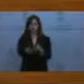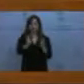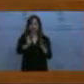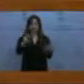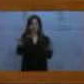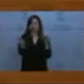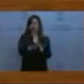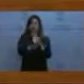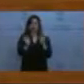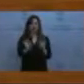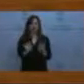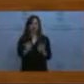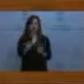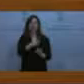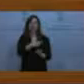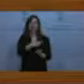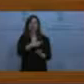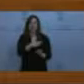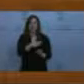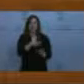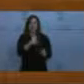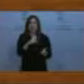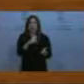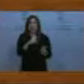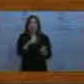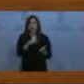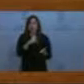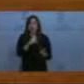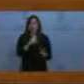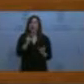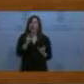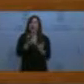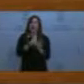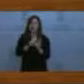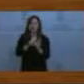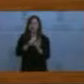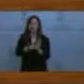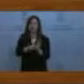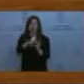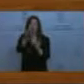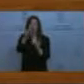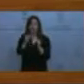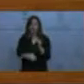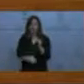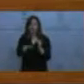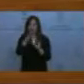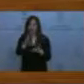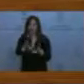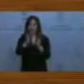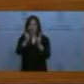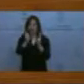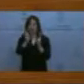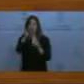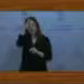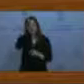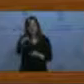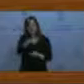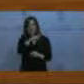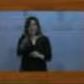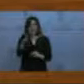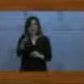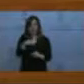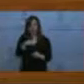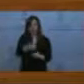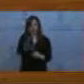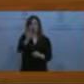contrario, un menor nivel de intervención y de planificación para permitir que las familias elijan libremente